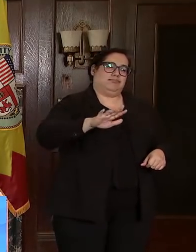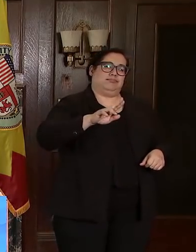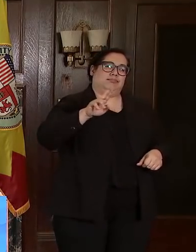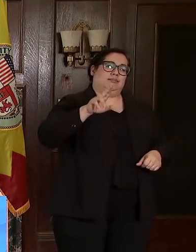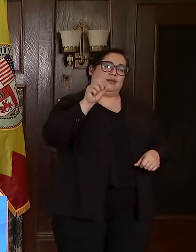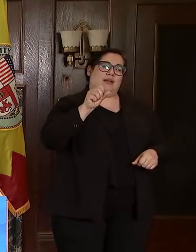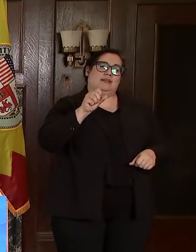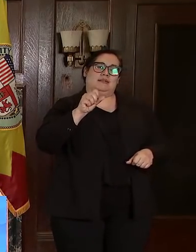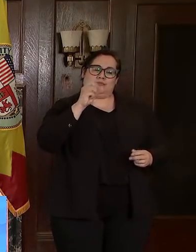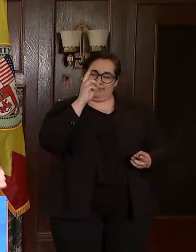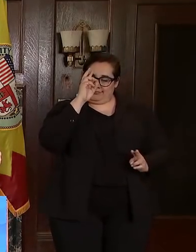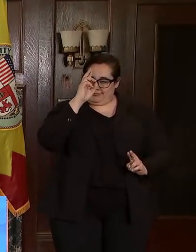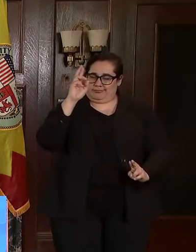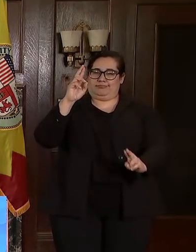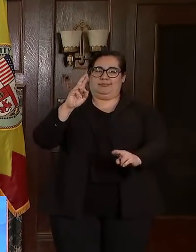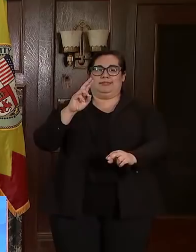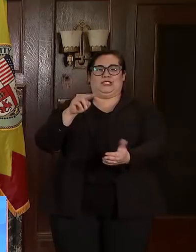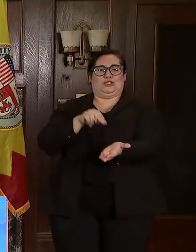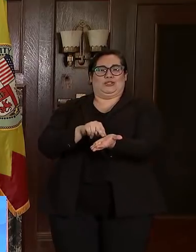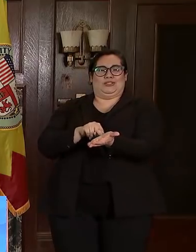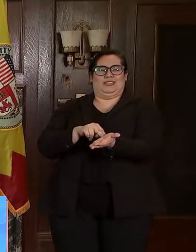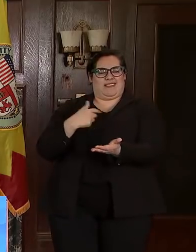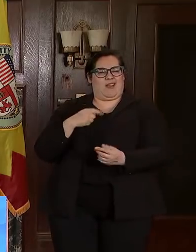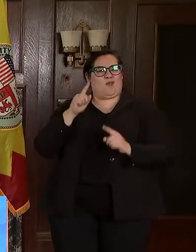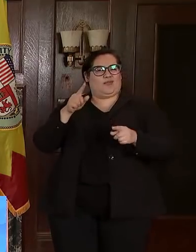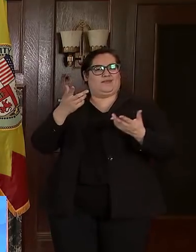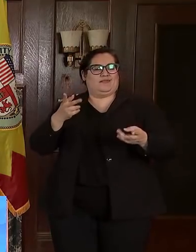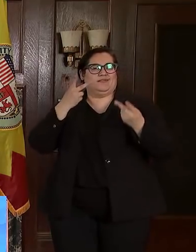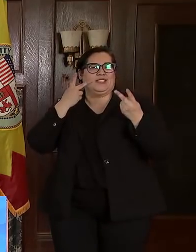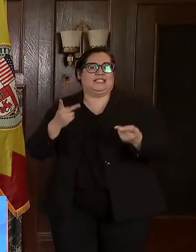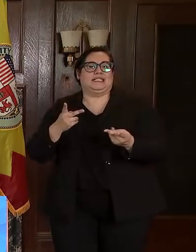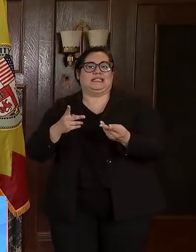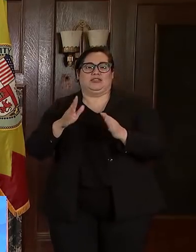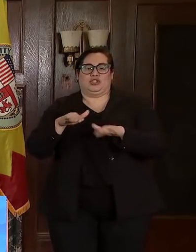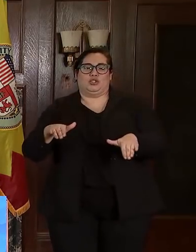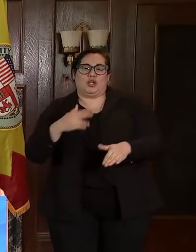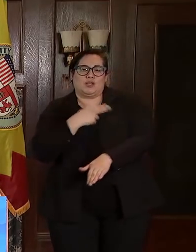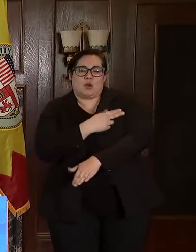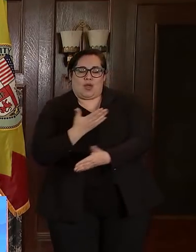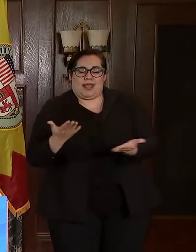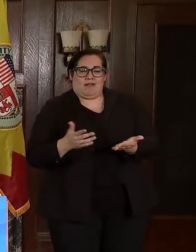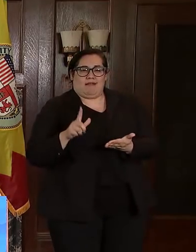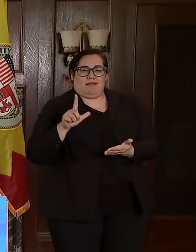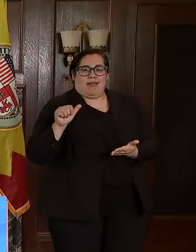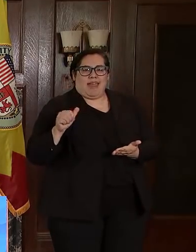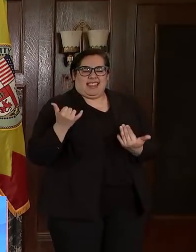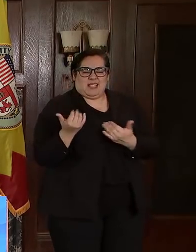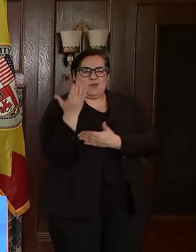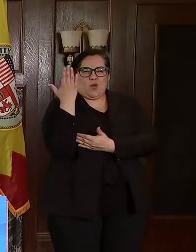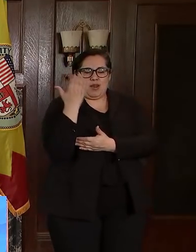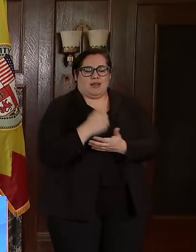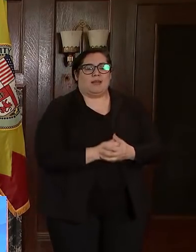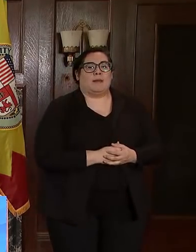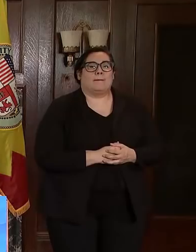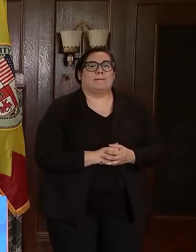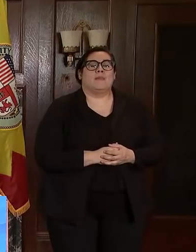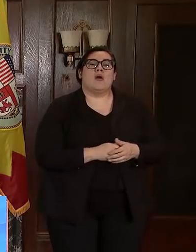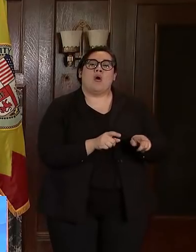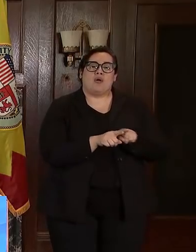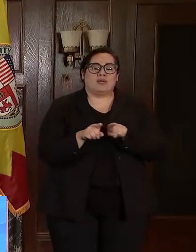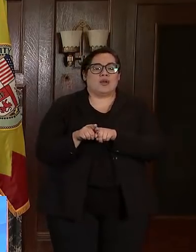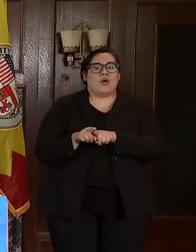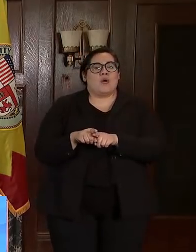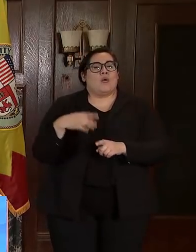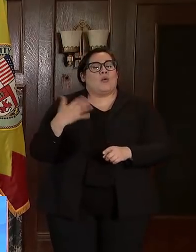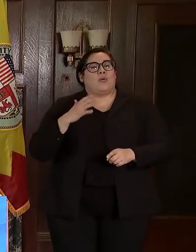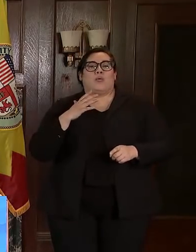Enfermeras. Yo fui al hospital de los niños aquí en Los Ángeles esta mañana y es